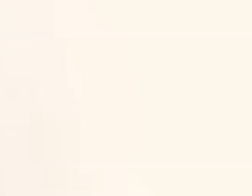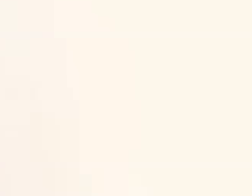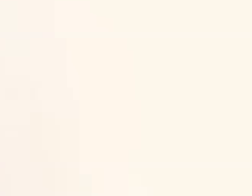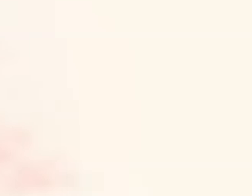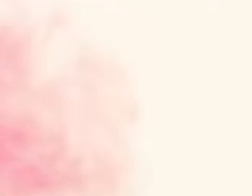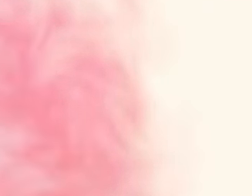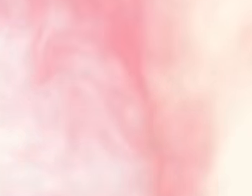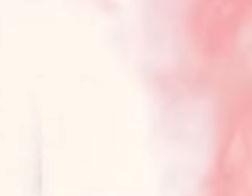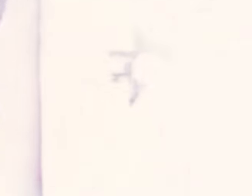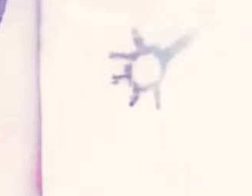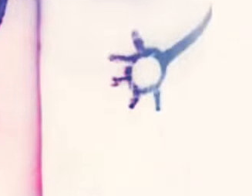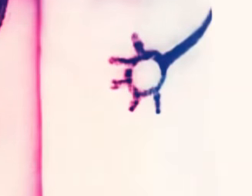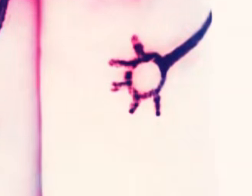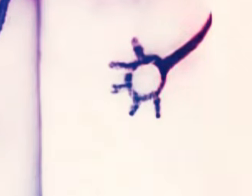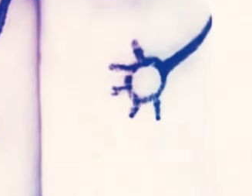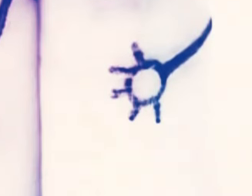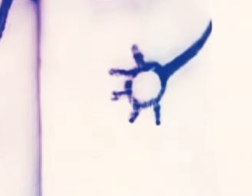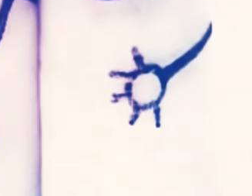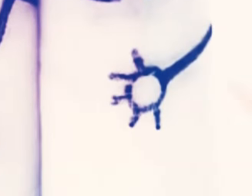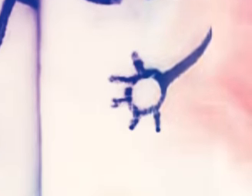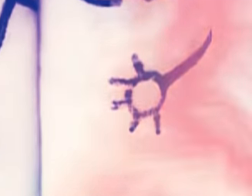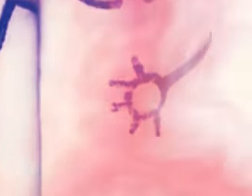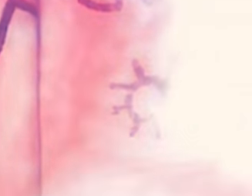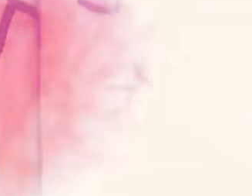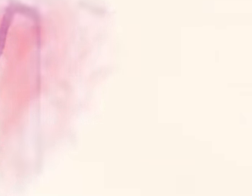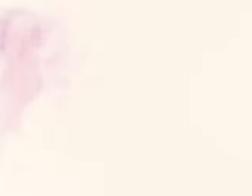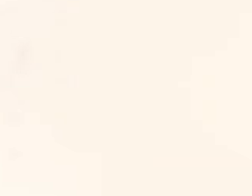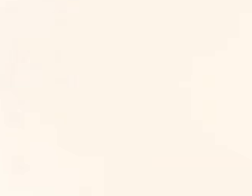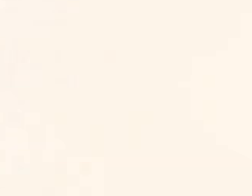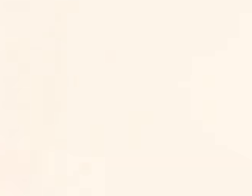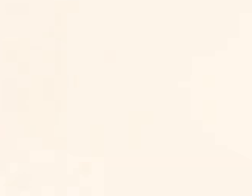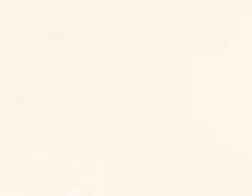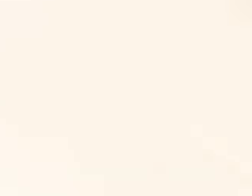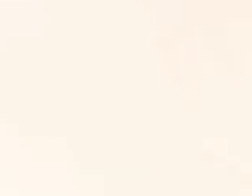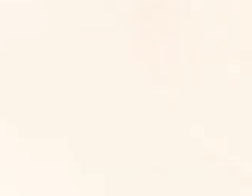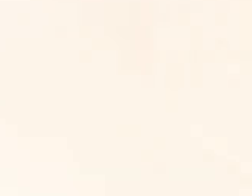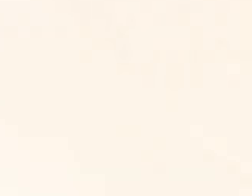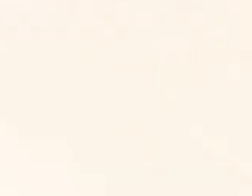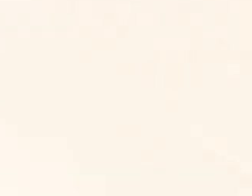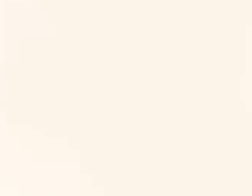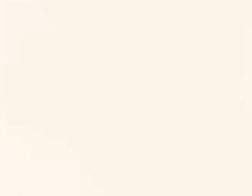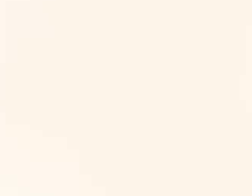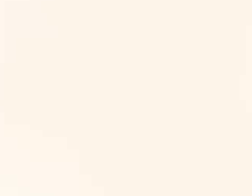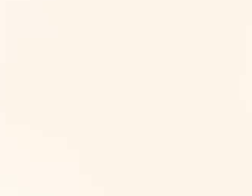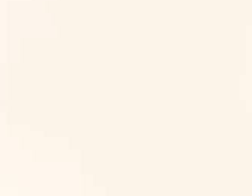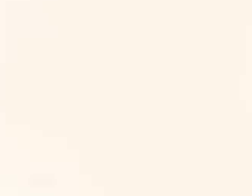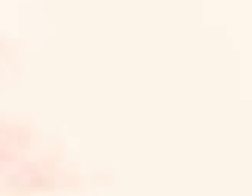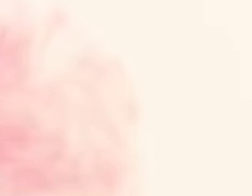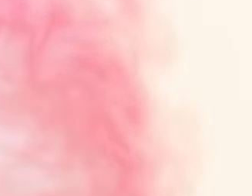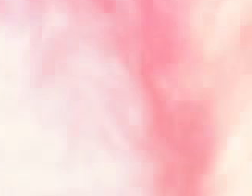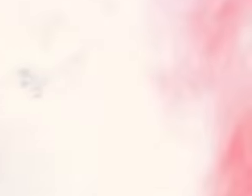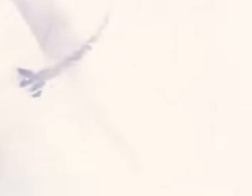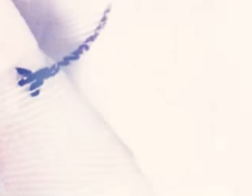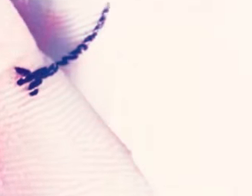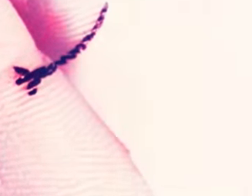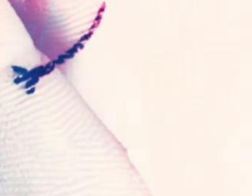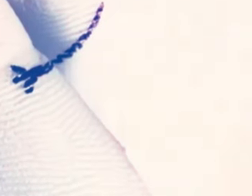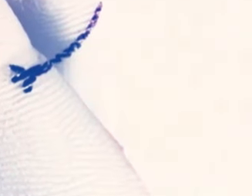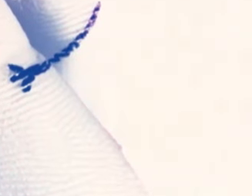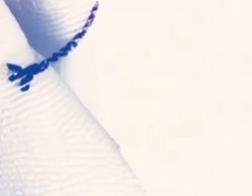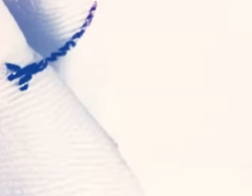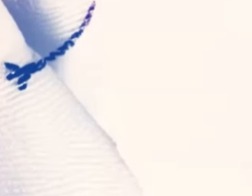otro. Uno para todos y todos para uno. Comprendernos en un abrazo. Estar juntos en